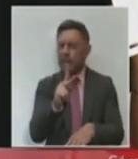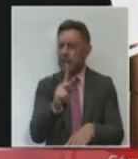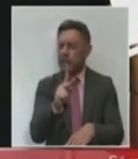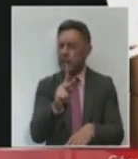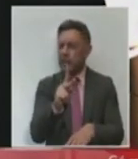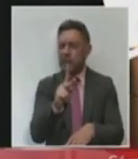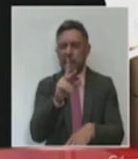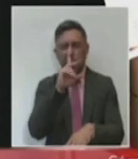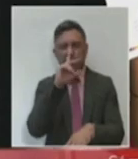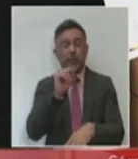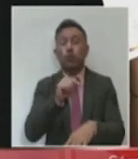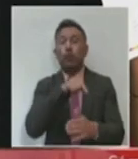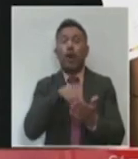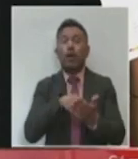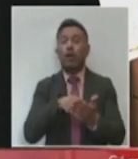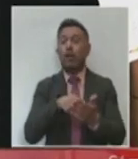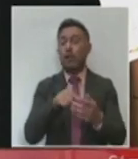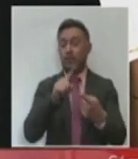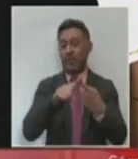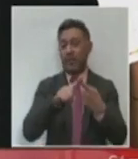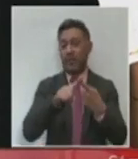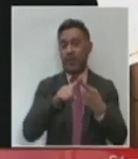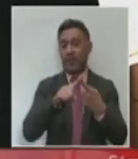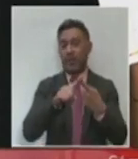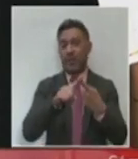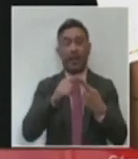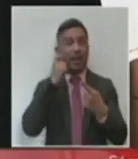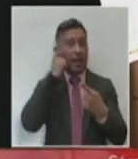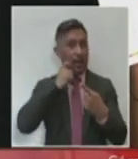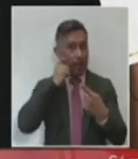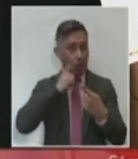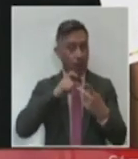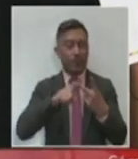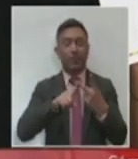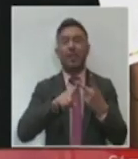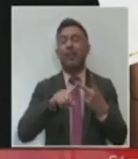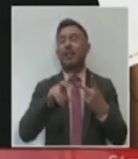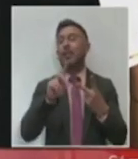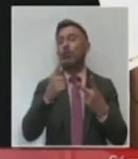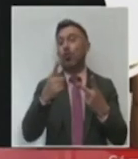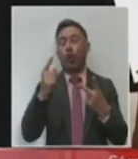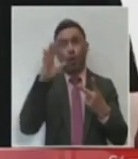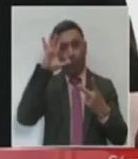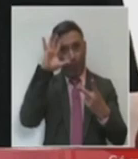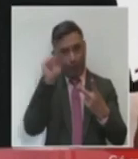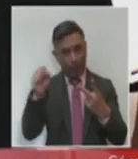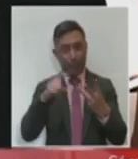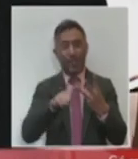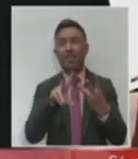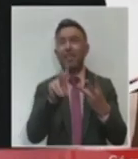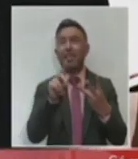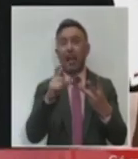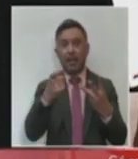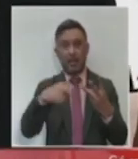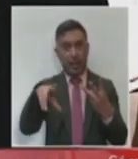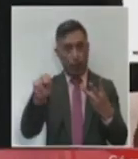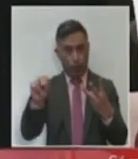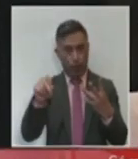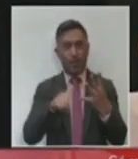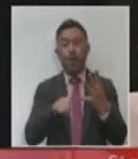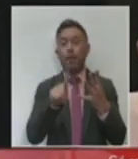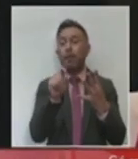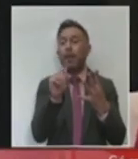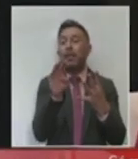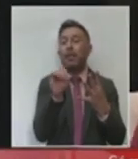El 32 es Guerrero. El 31 es Morelos, el 30 es Quintana Roo y el 29, o sea, el